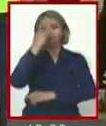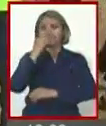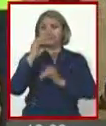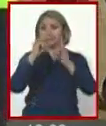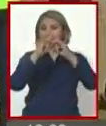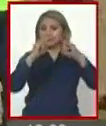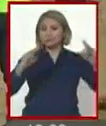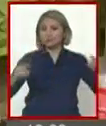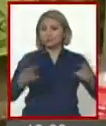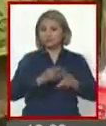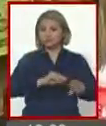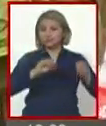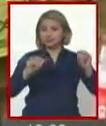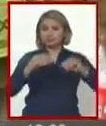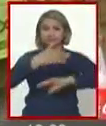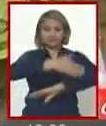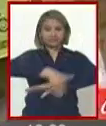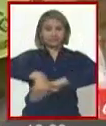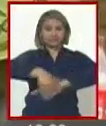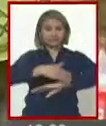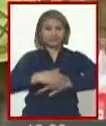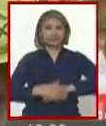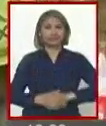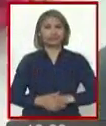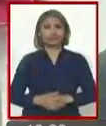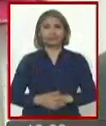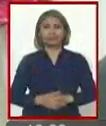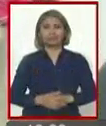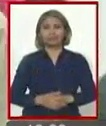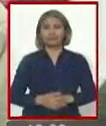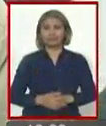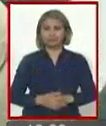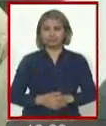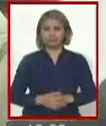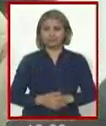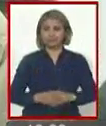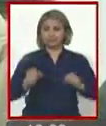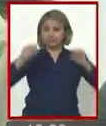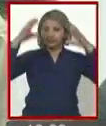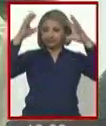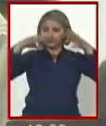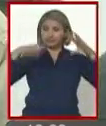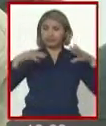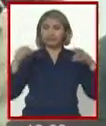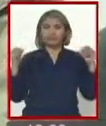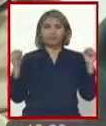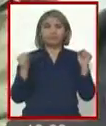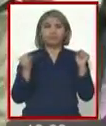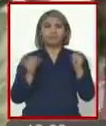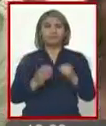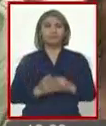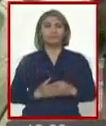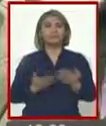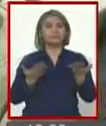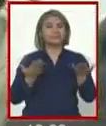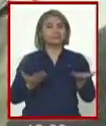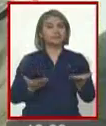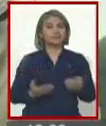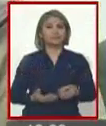en carpas que han colocado en la calle. Sí, hemos pasado la lluvia, el frío, imagínate, ahí está.